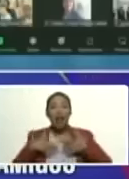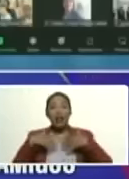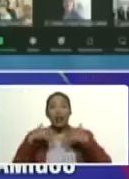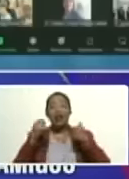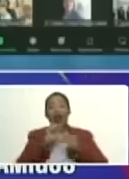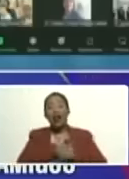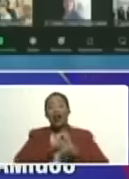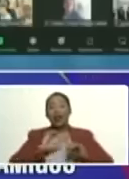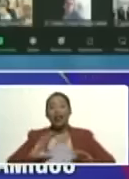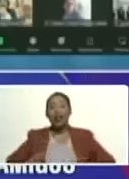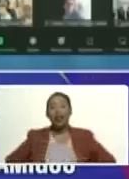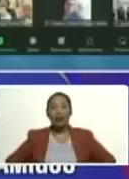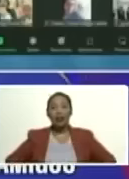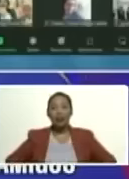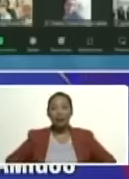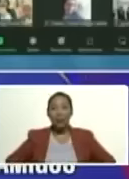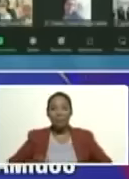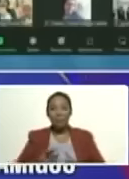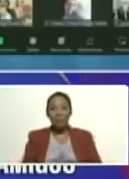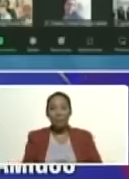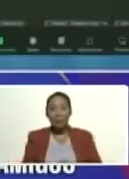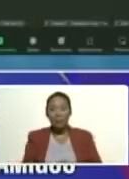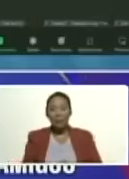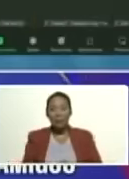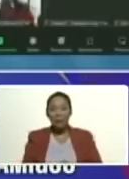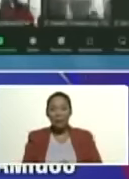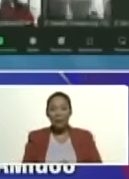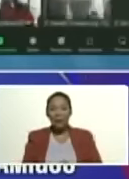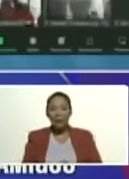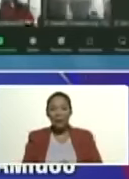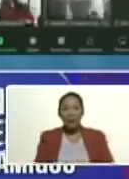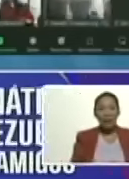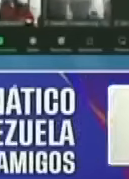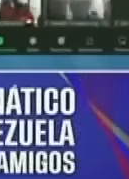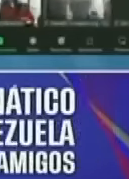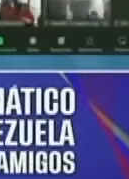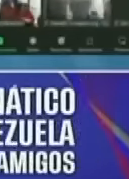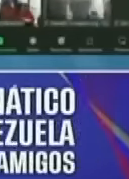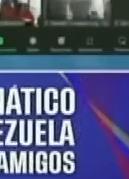del Coliseo. ¿Ah? Entramos en el cuarto momento,